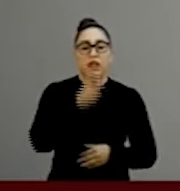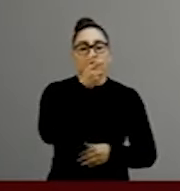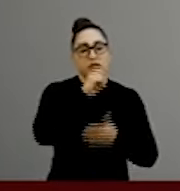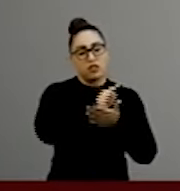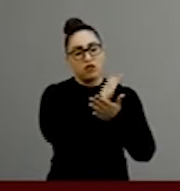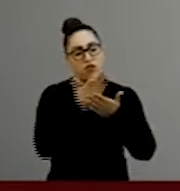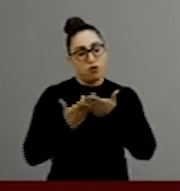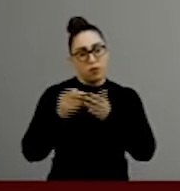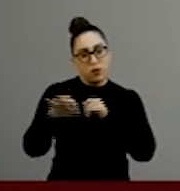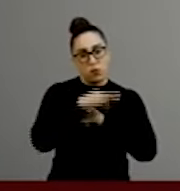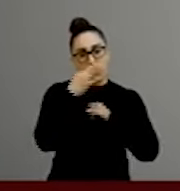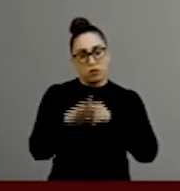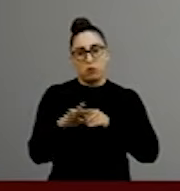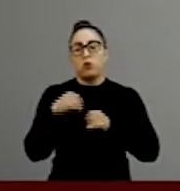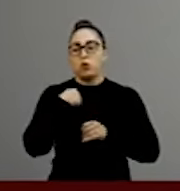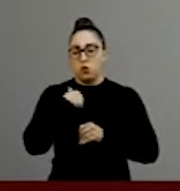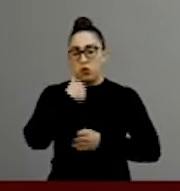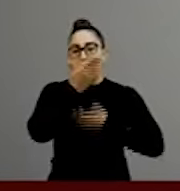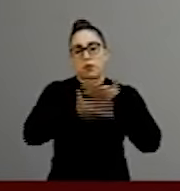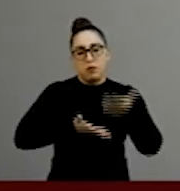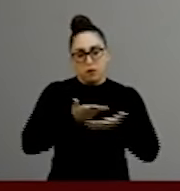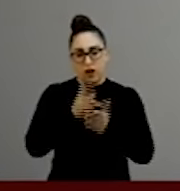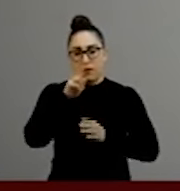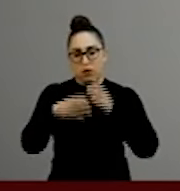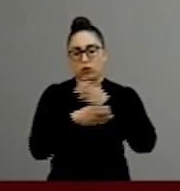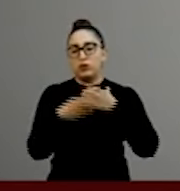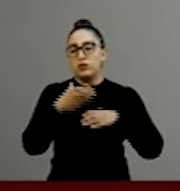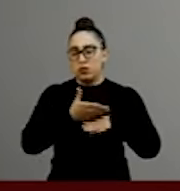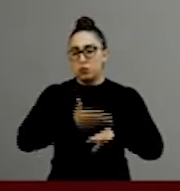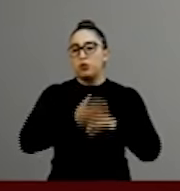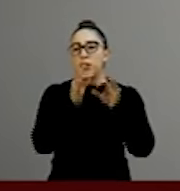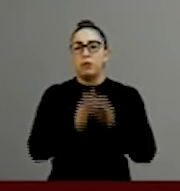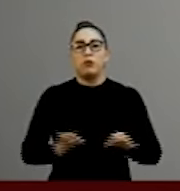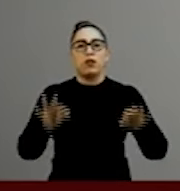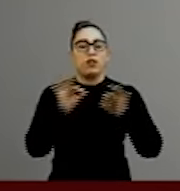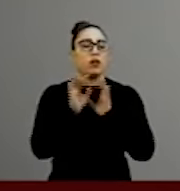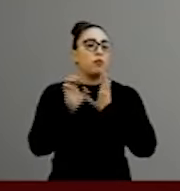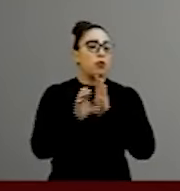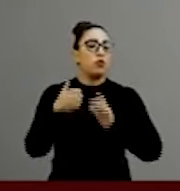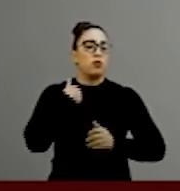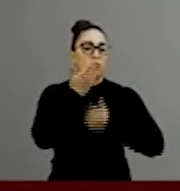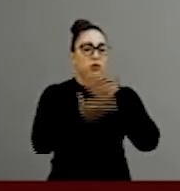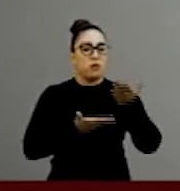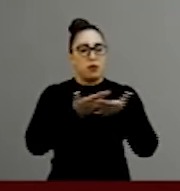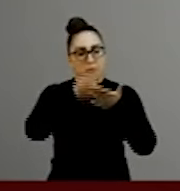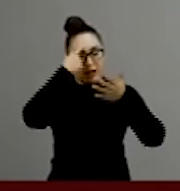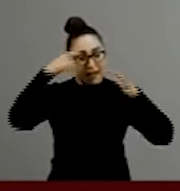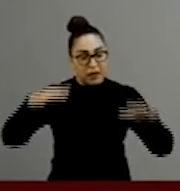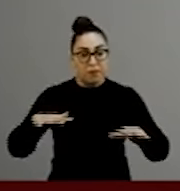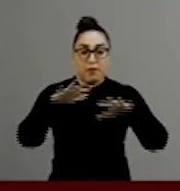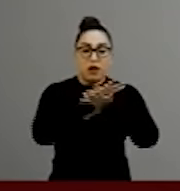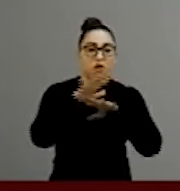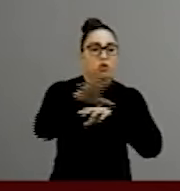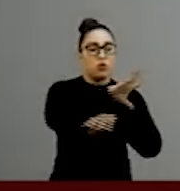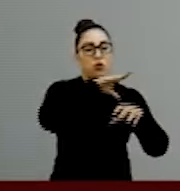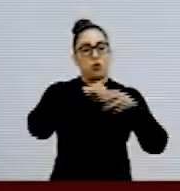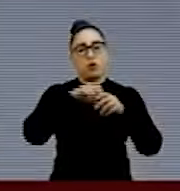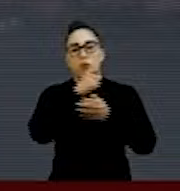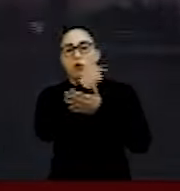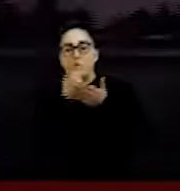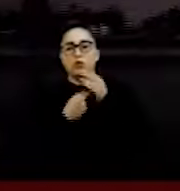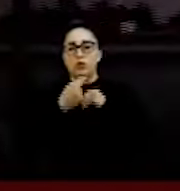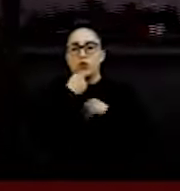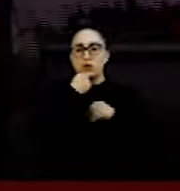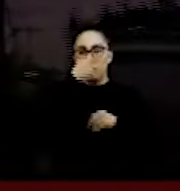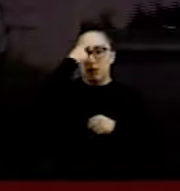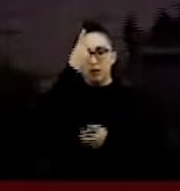final proponemos cosas muy importantes. Proponemos rediseñar la política migratoria